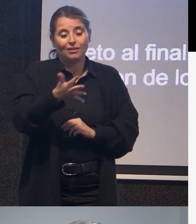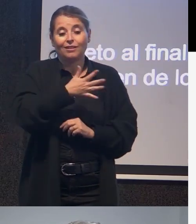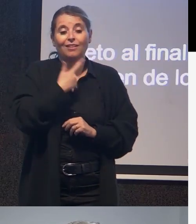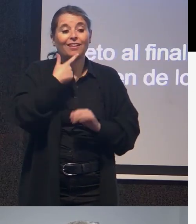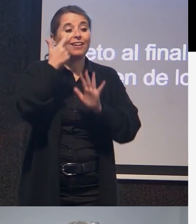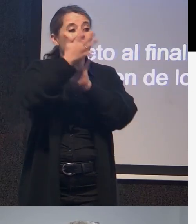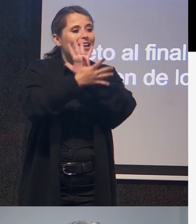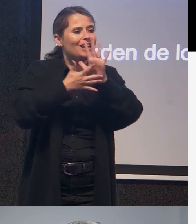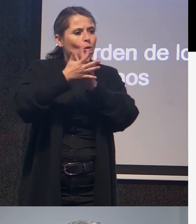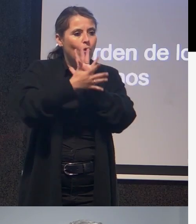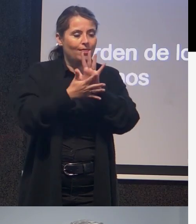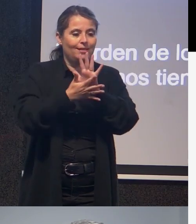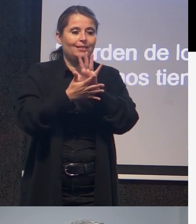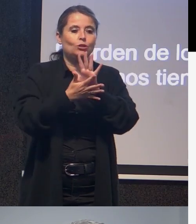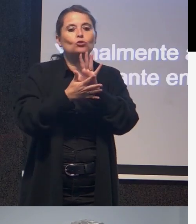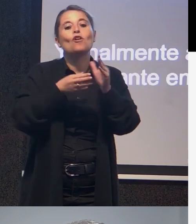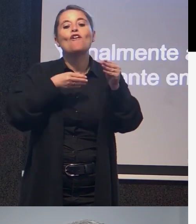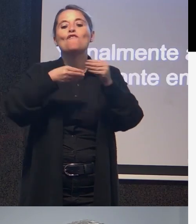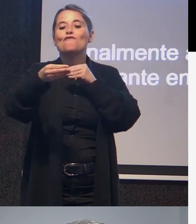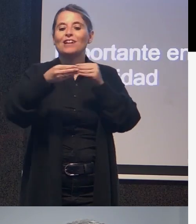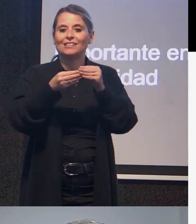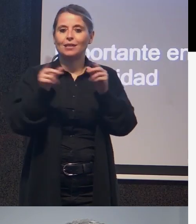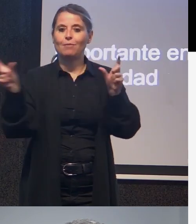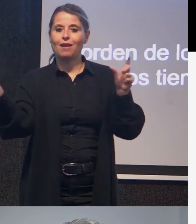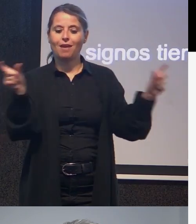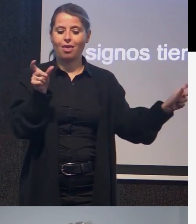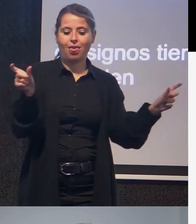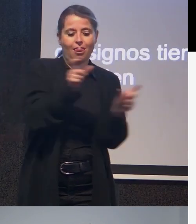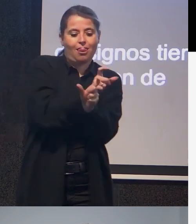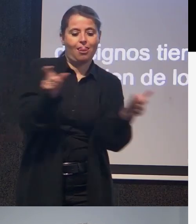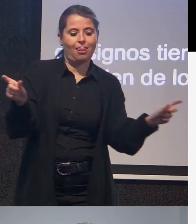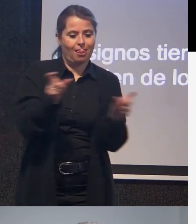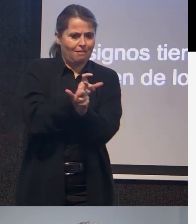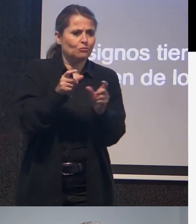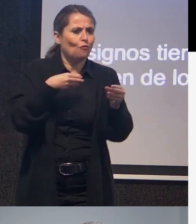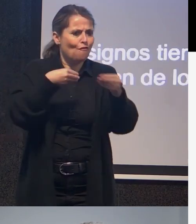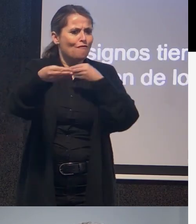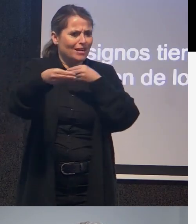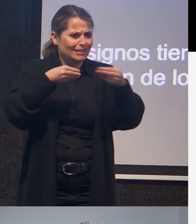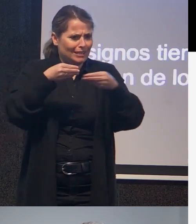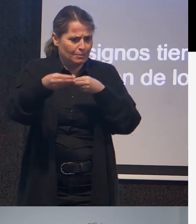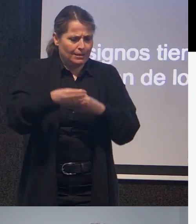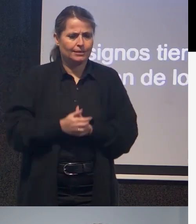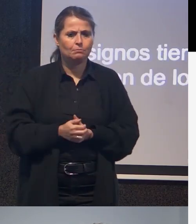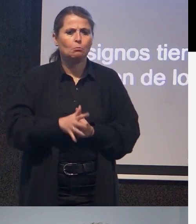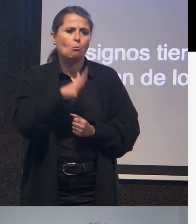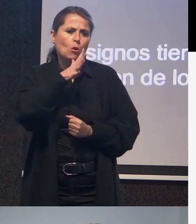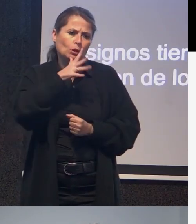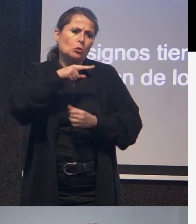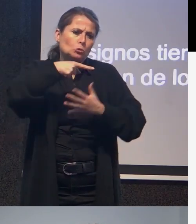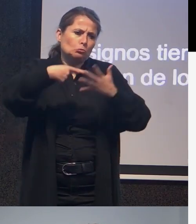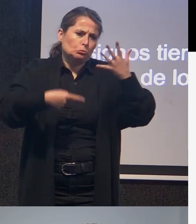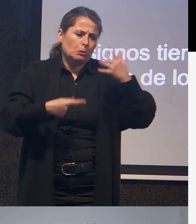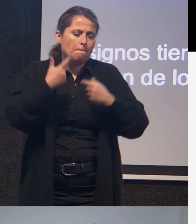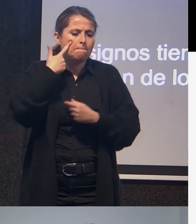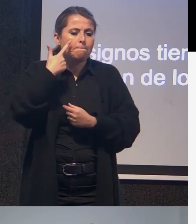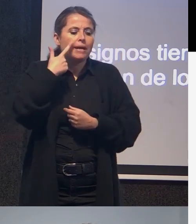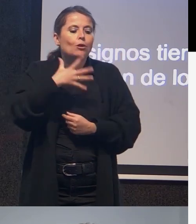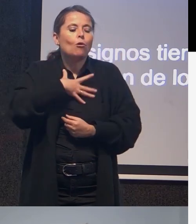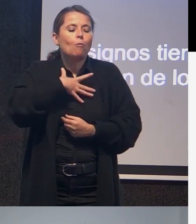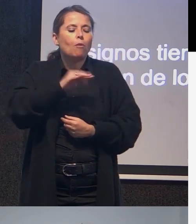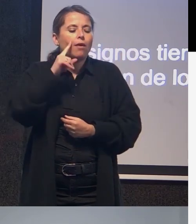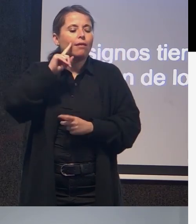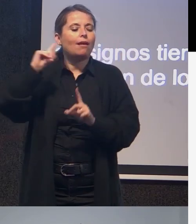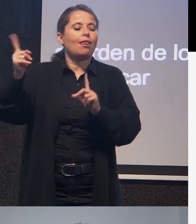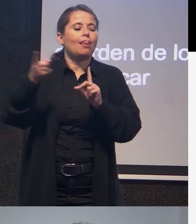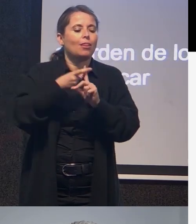de signos tienen mucho más flexibilidad en el orden de los signos por varios motivos, pero sí es posible